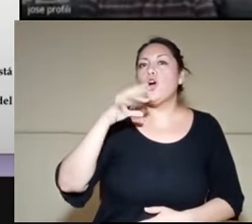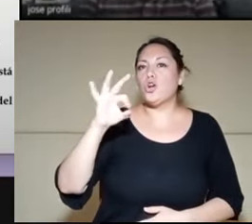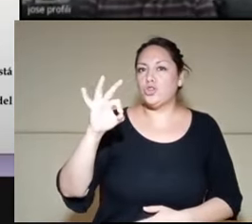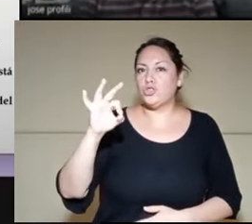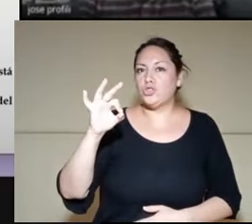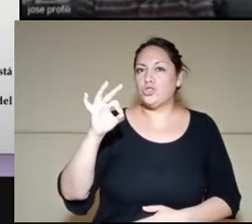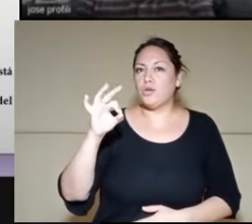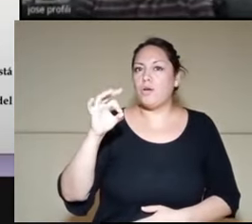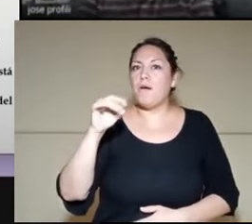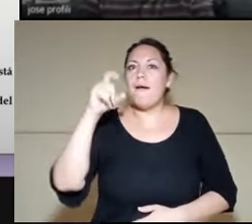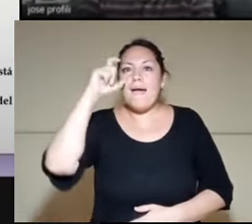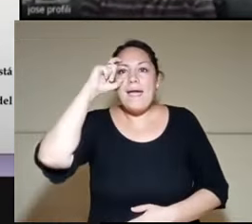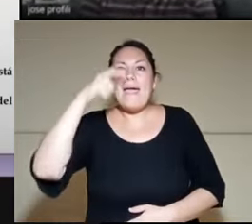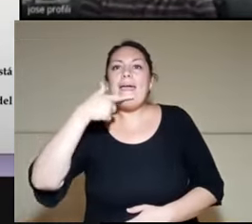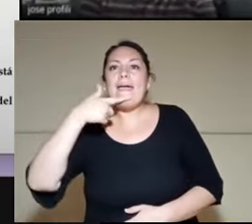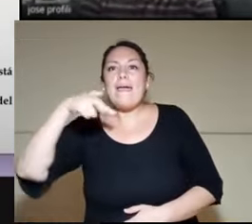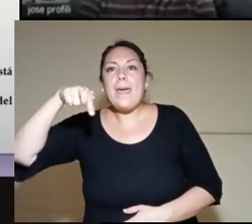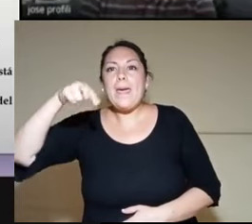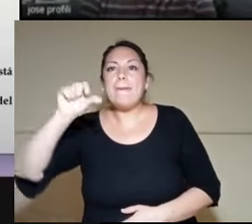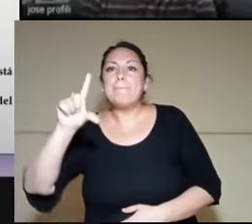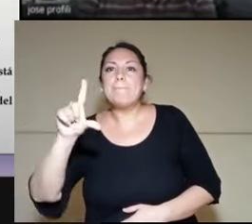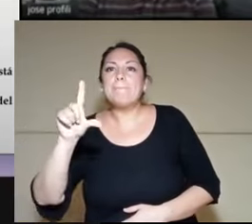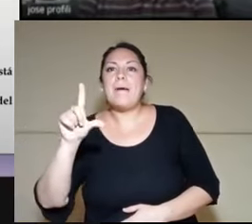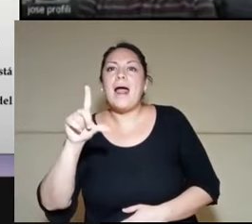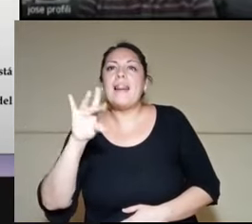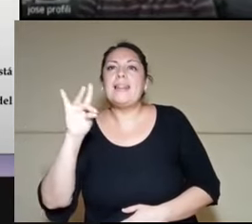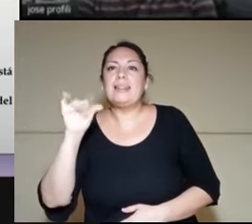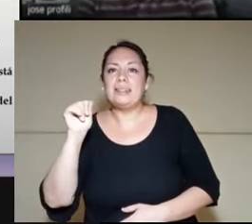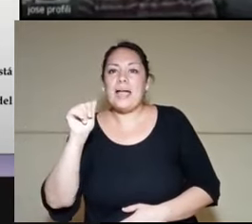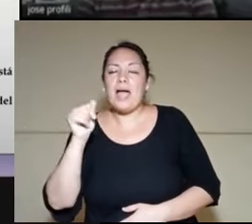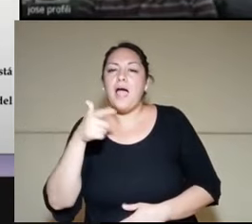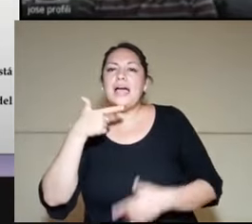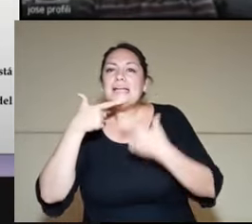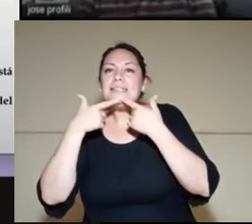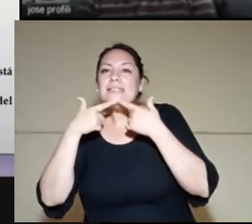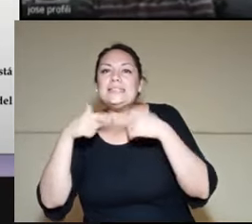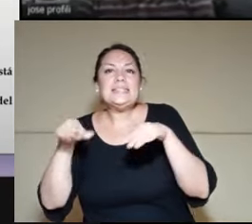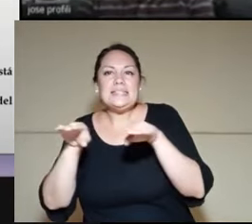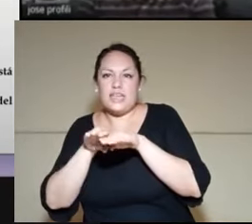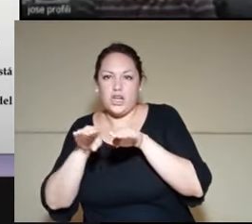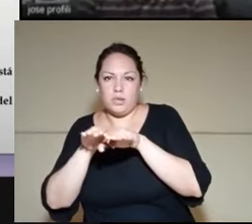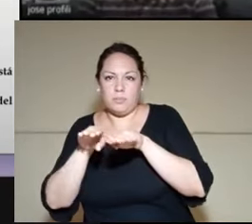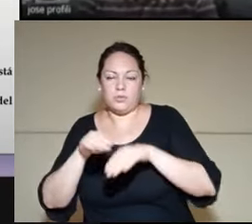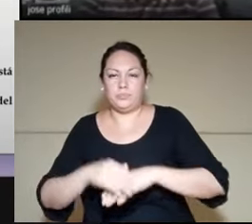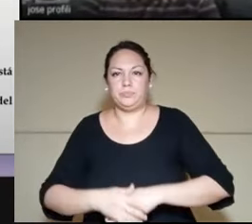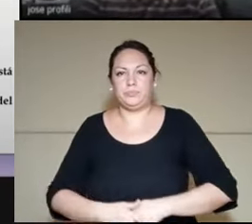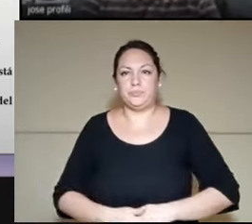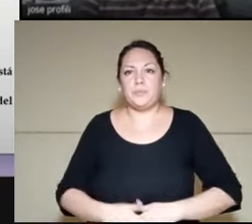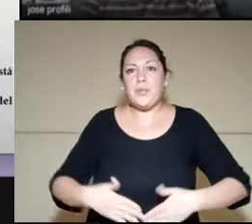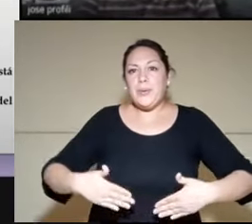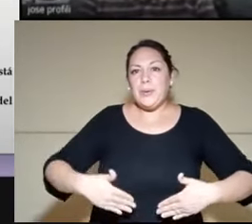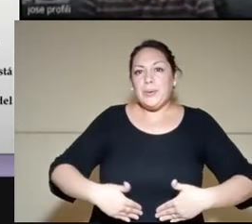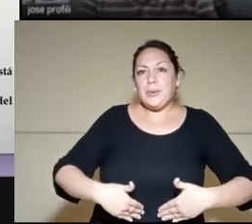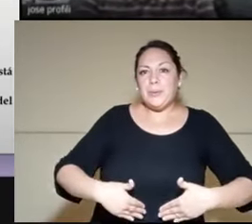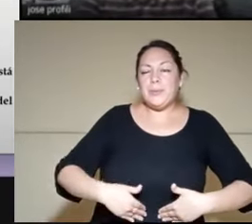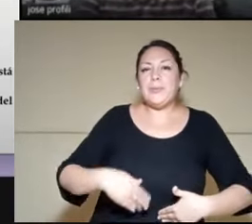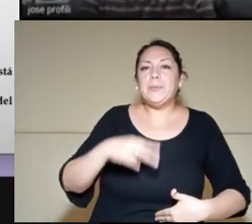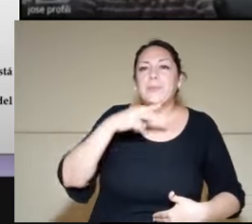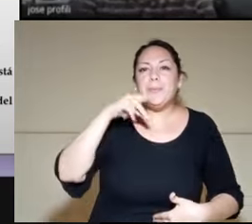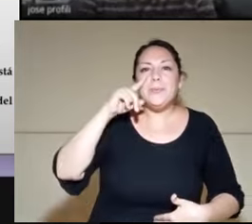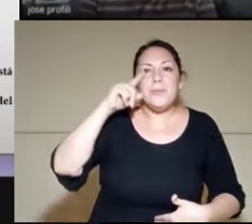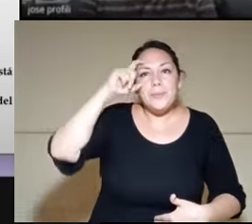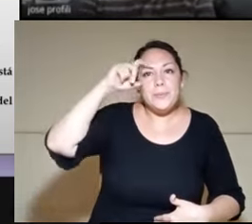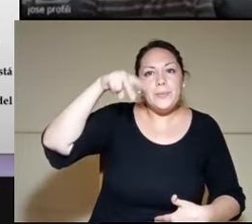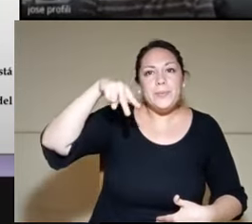espalda. Por eso el dorso, espalda es sinónimo. Ventral o la parte anterior o vientre son sinónimos. Hasta ahí